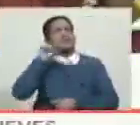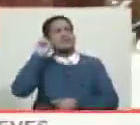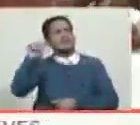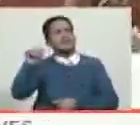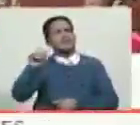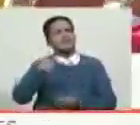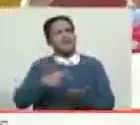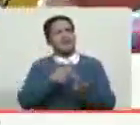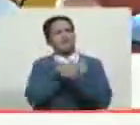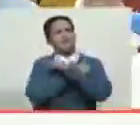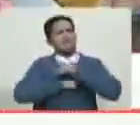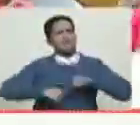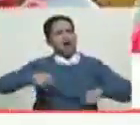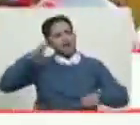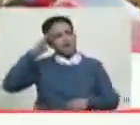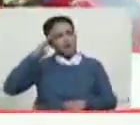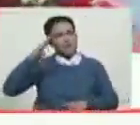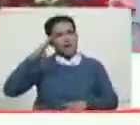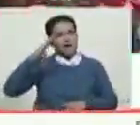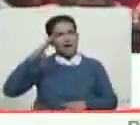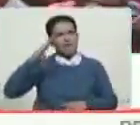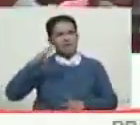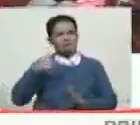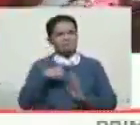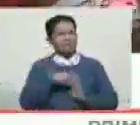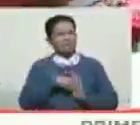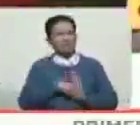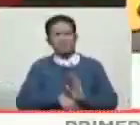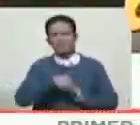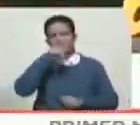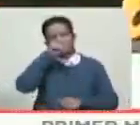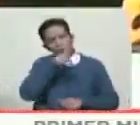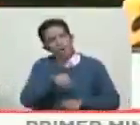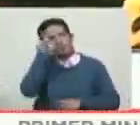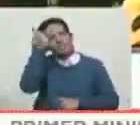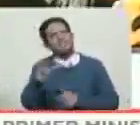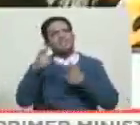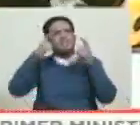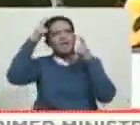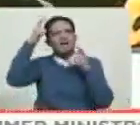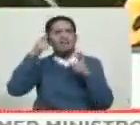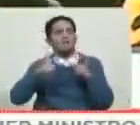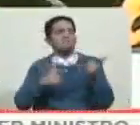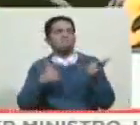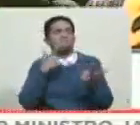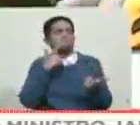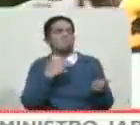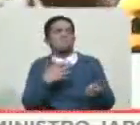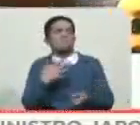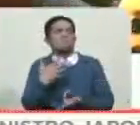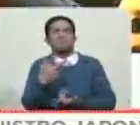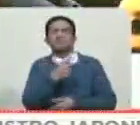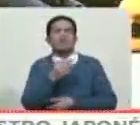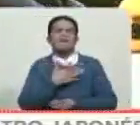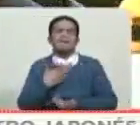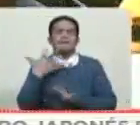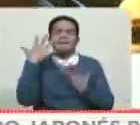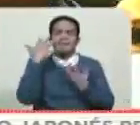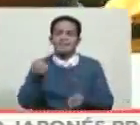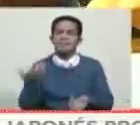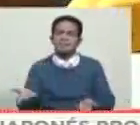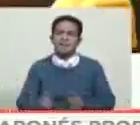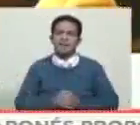Fuerza Armada profundamente chavista. Y no lo quieren entender. No lo